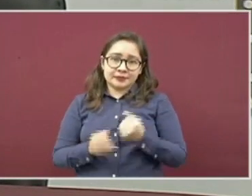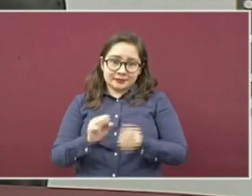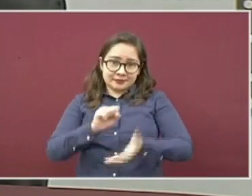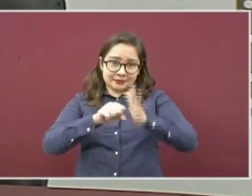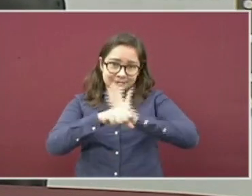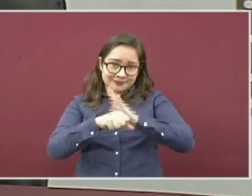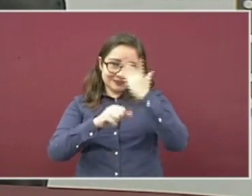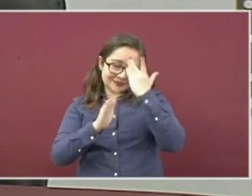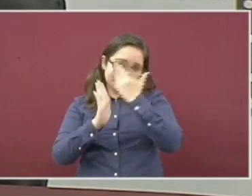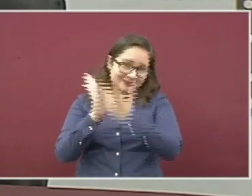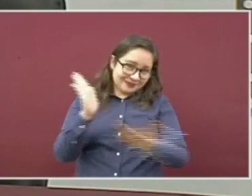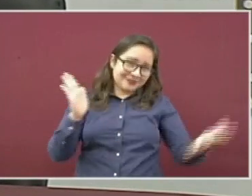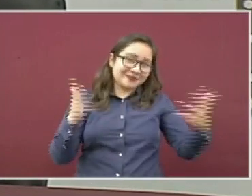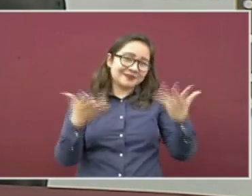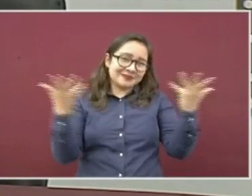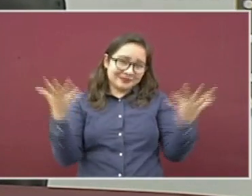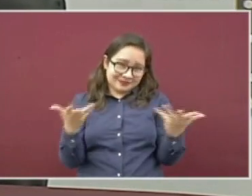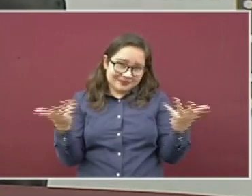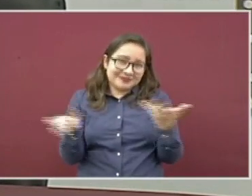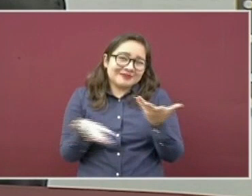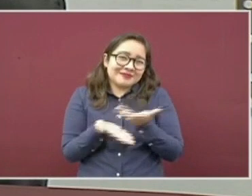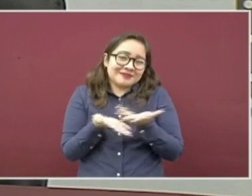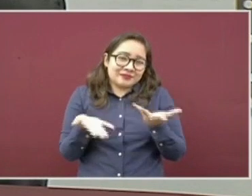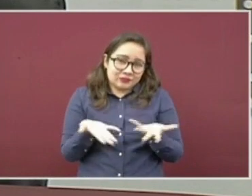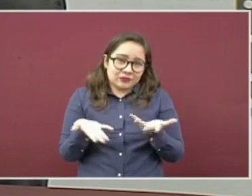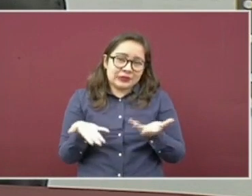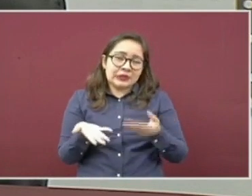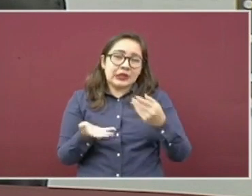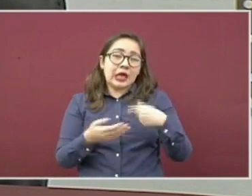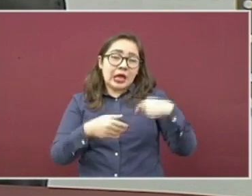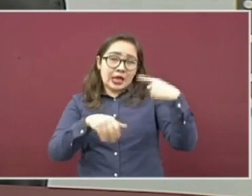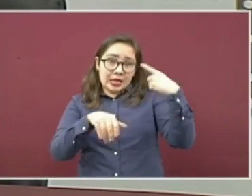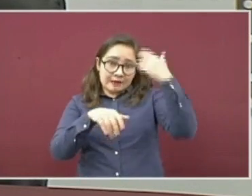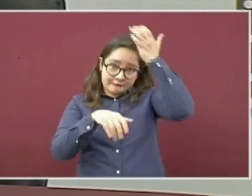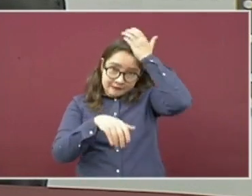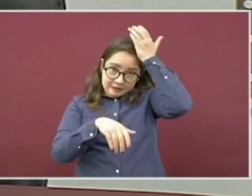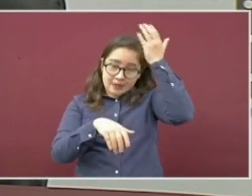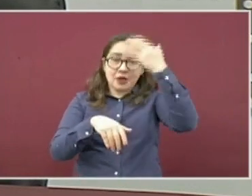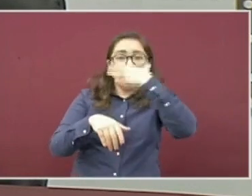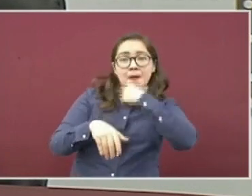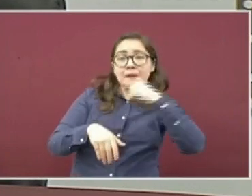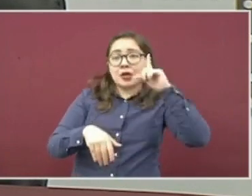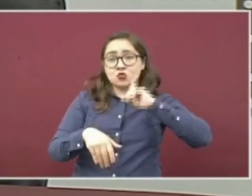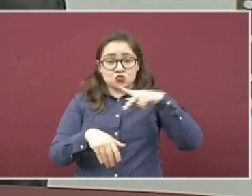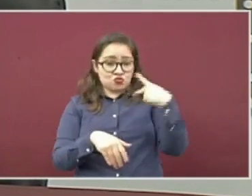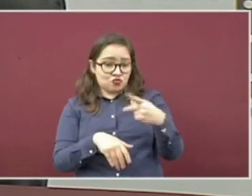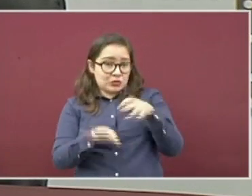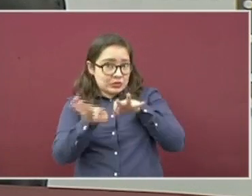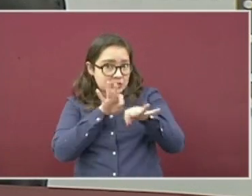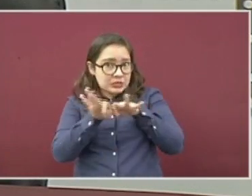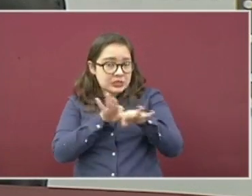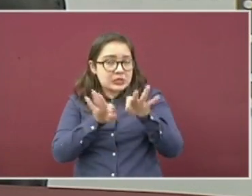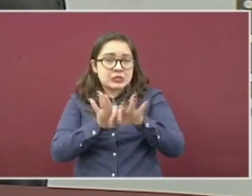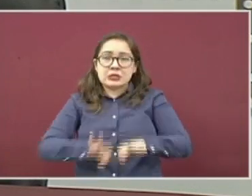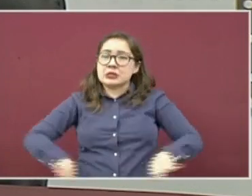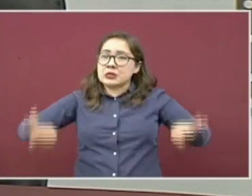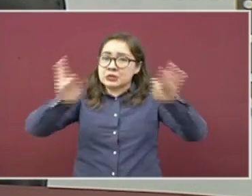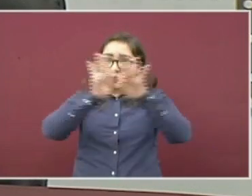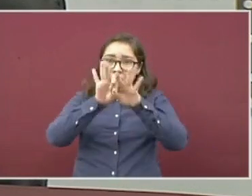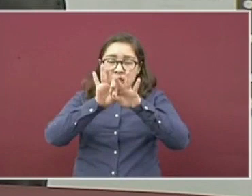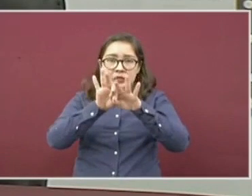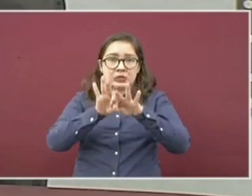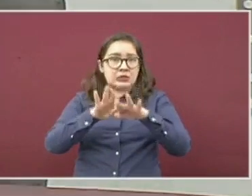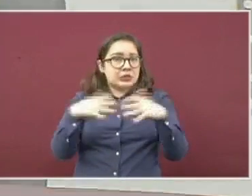causa de la pandemia, la contribución de las enfermeras y los enfermeros ha sido vital para combatir al